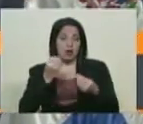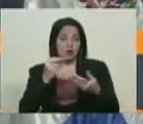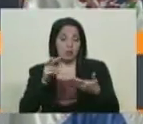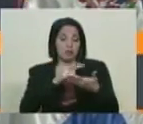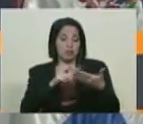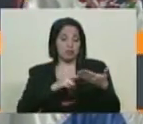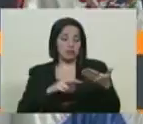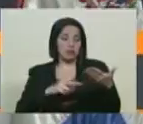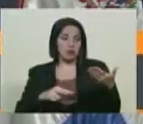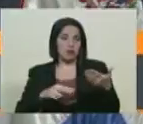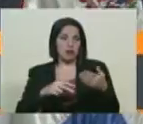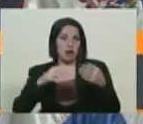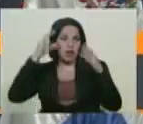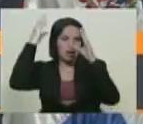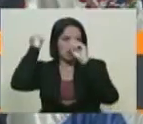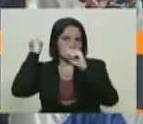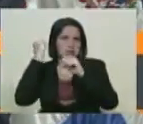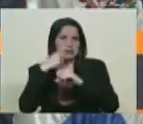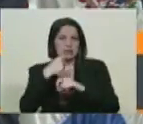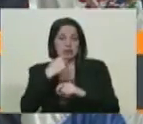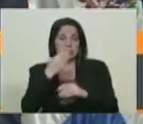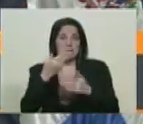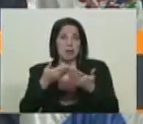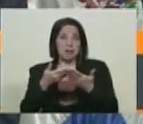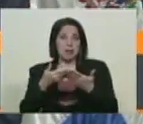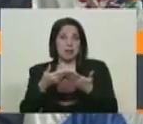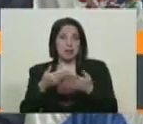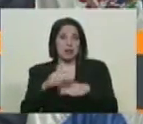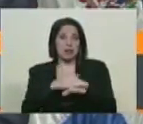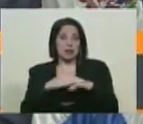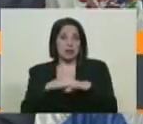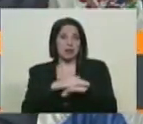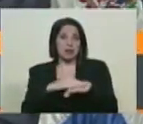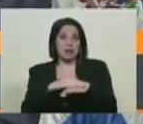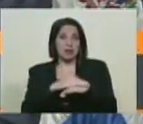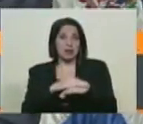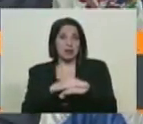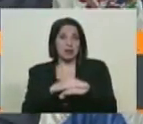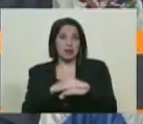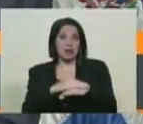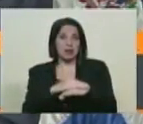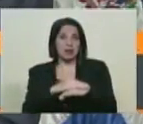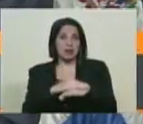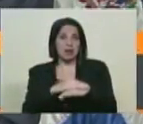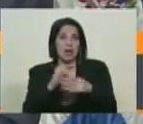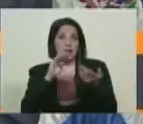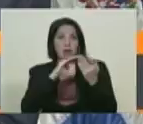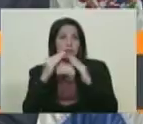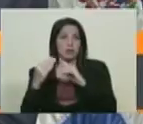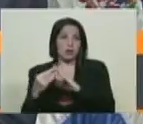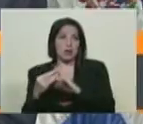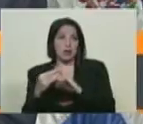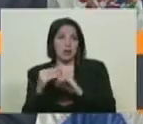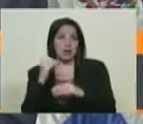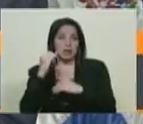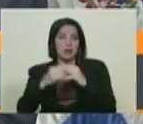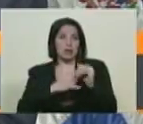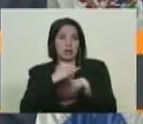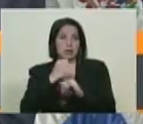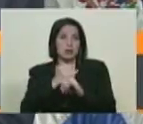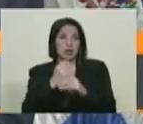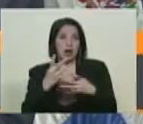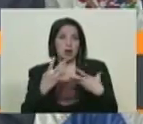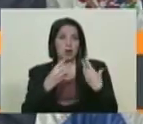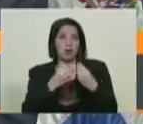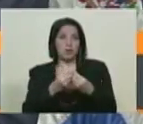Vargas, una parte donde se le pide, yo diría, le exigimos a la comunidad internacional que acompañe el